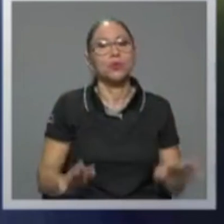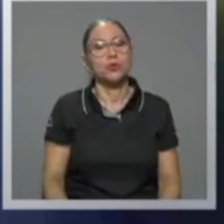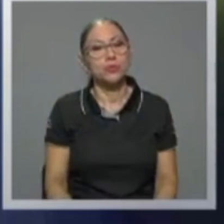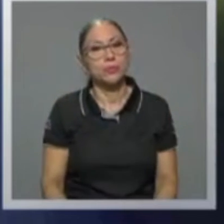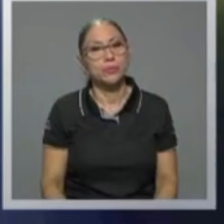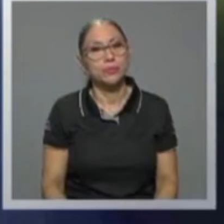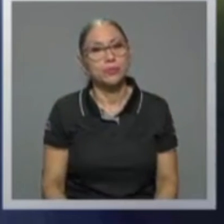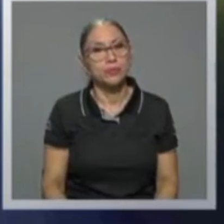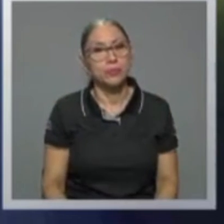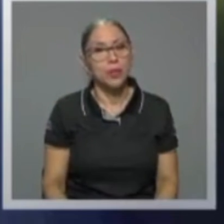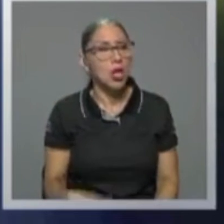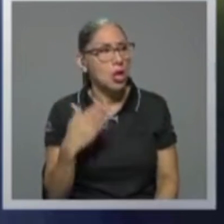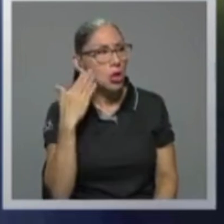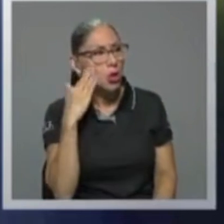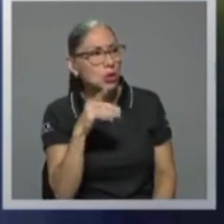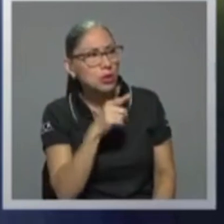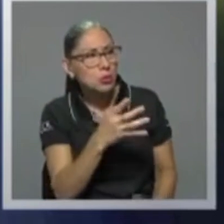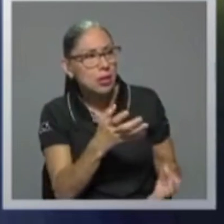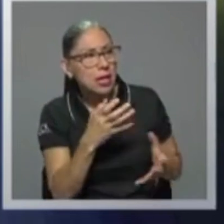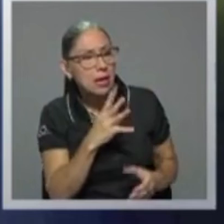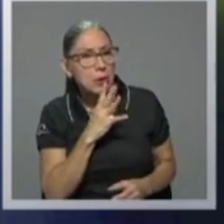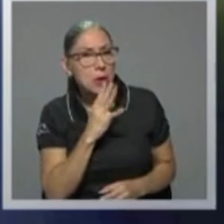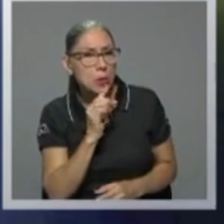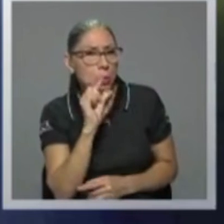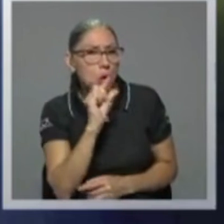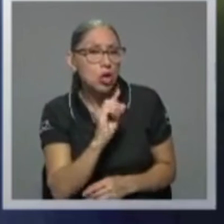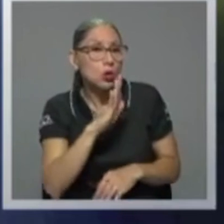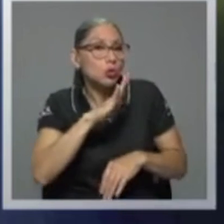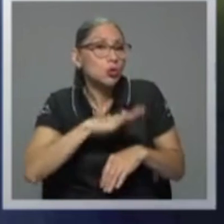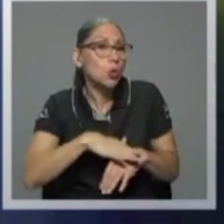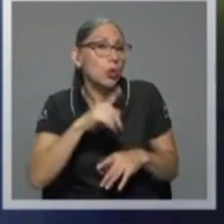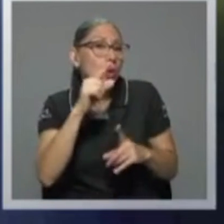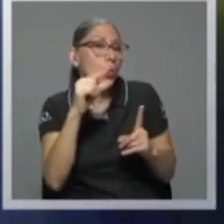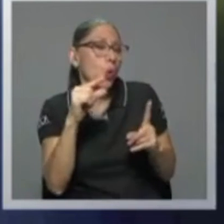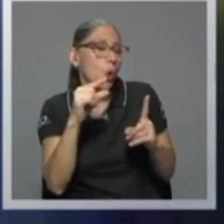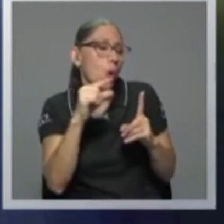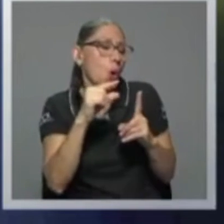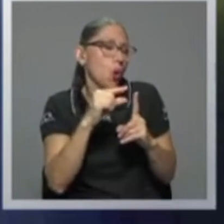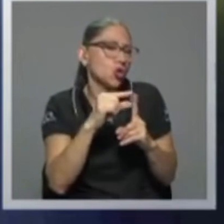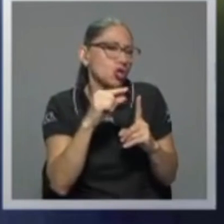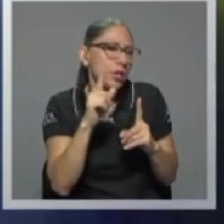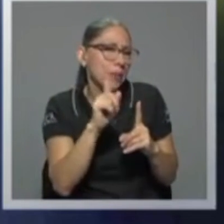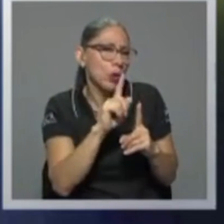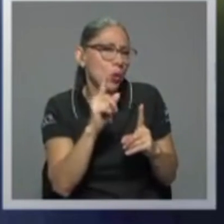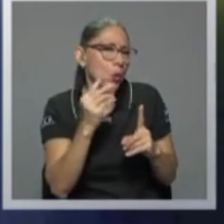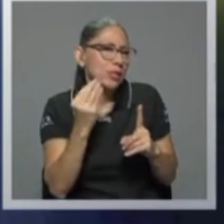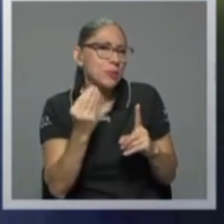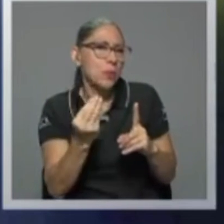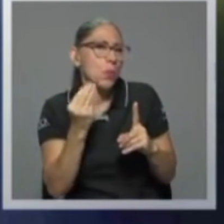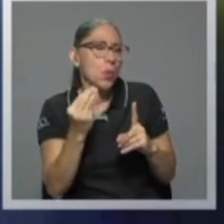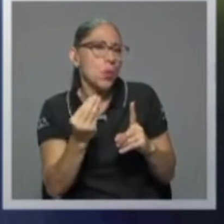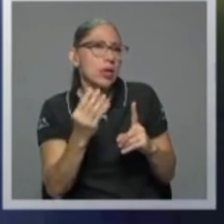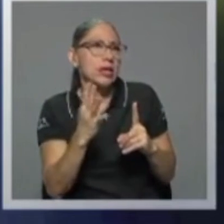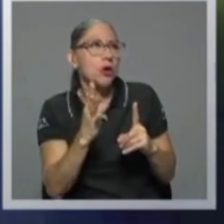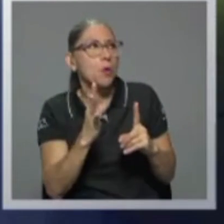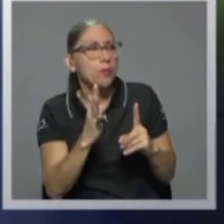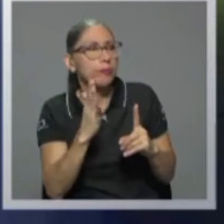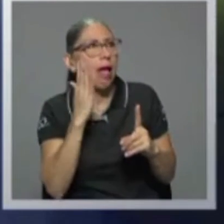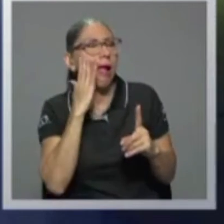No sé si quiere referirse un poquito a un concepto que no es muy intuitivo porque